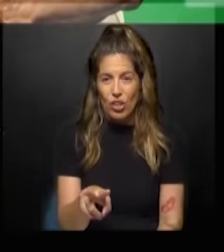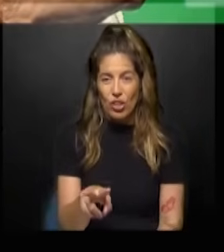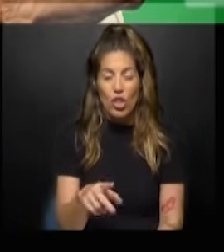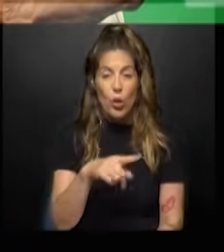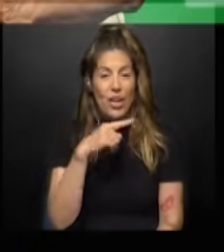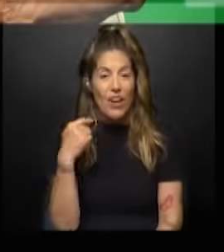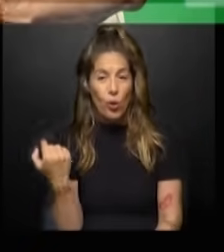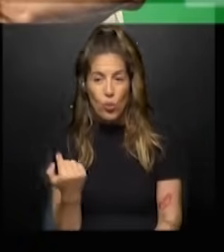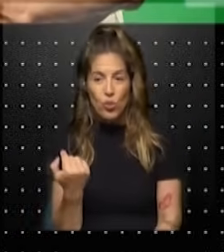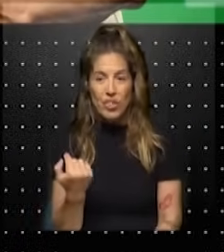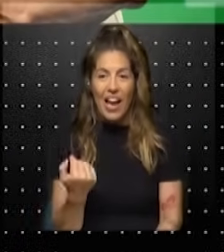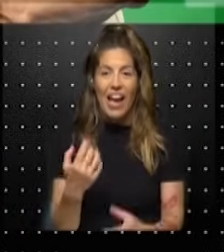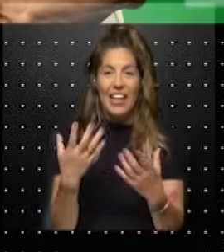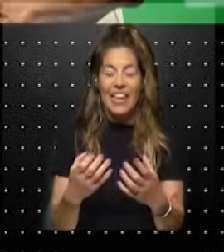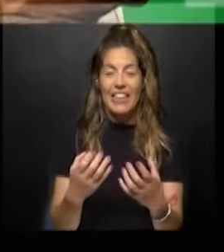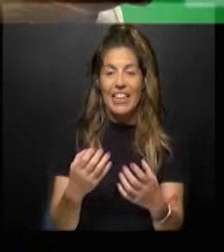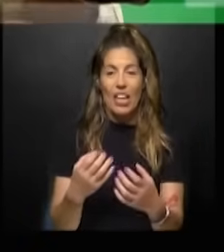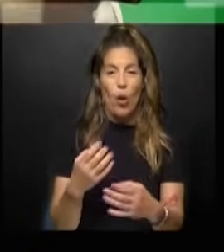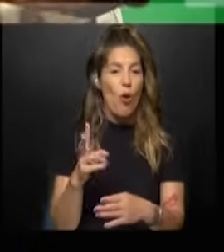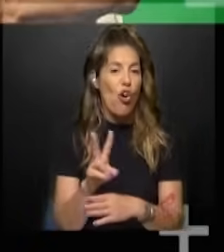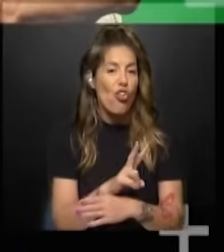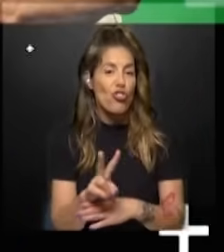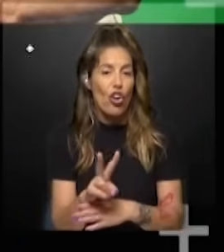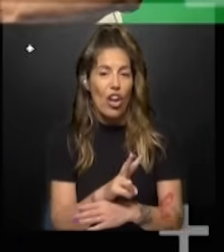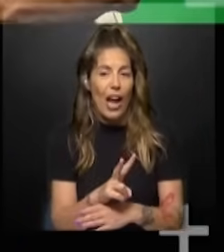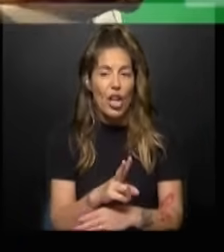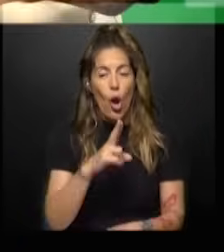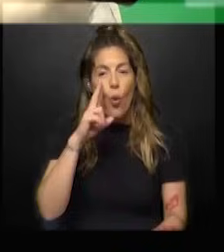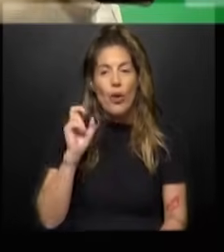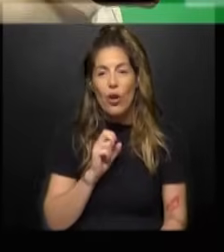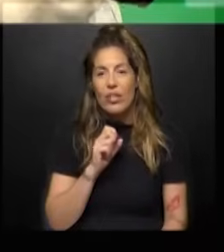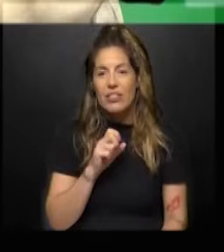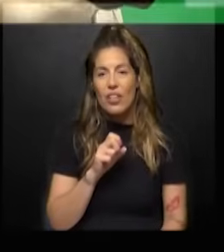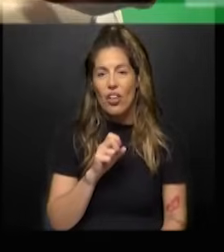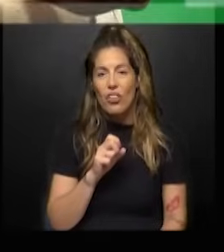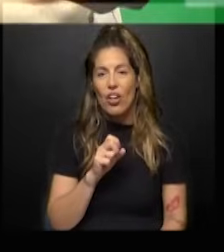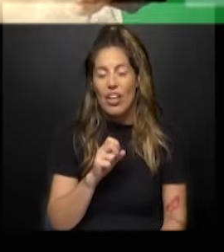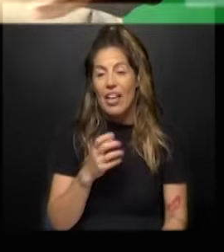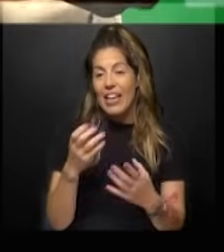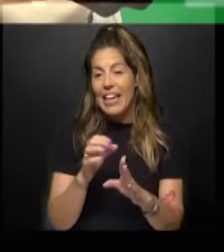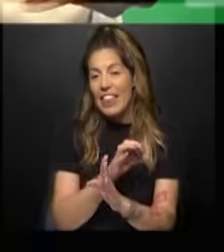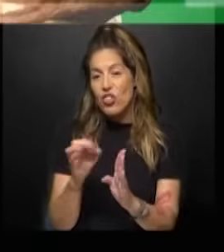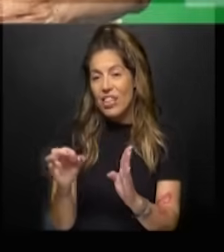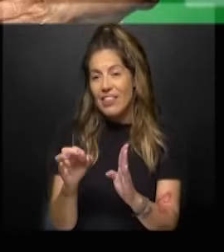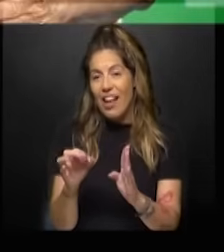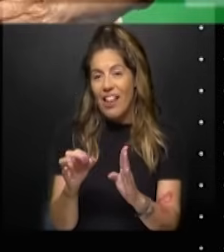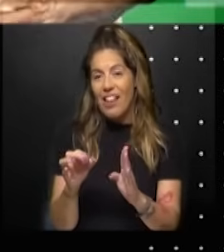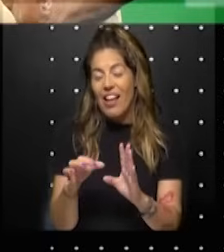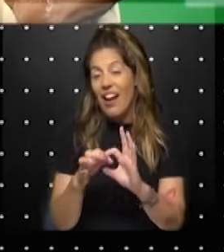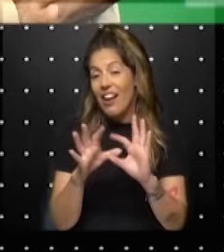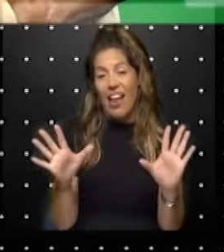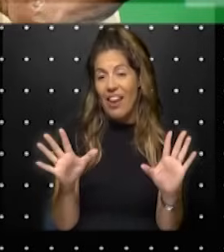Rusia de aspiración imperial y una Ucrania de aspiración occidental, clara, de alianza occidental.